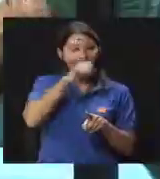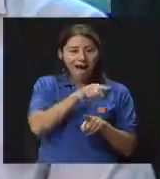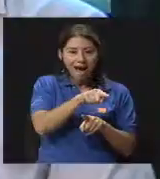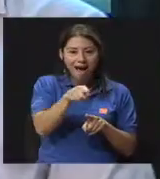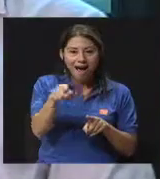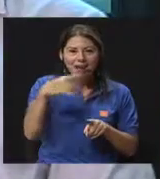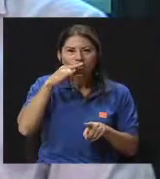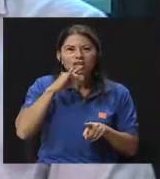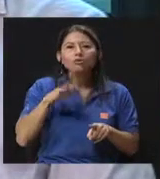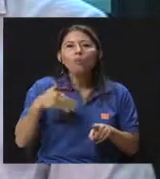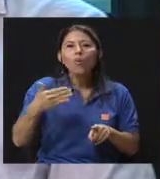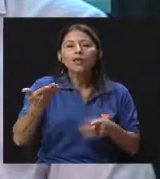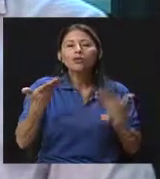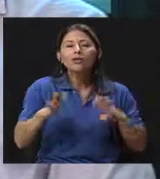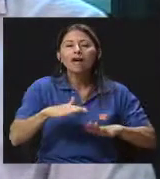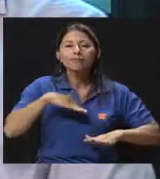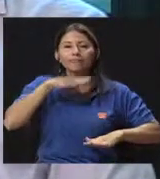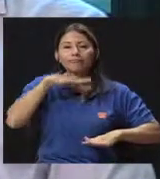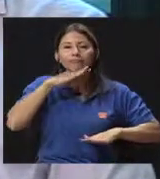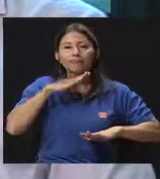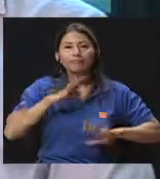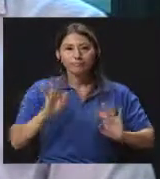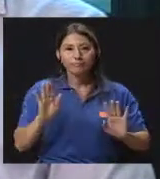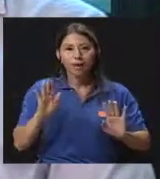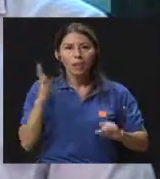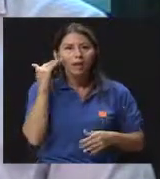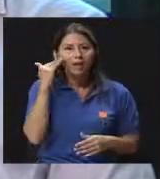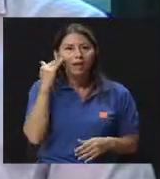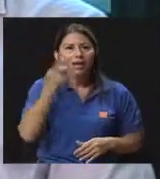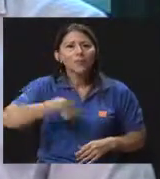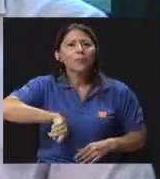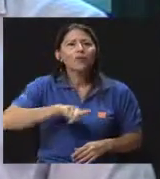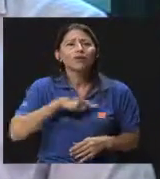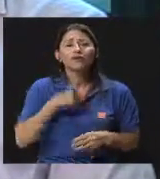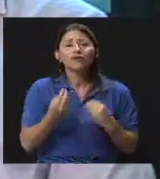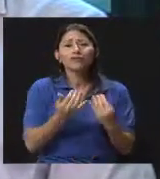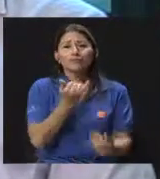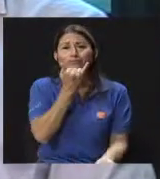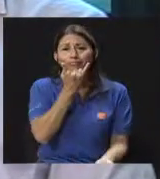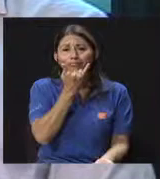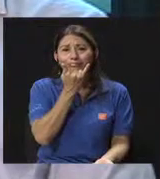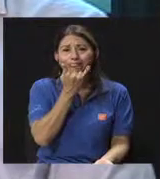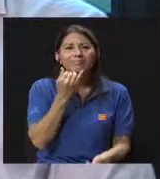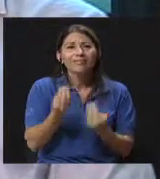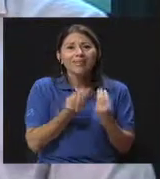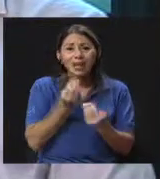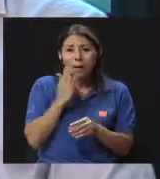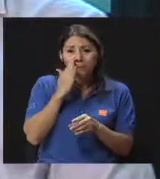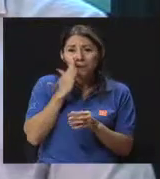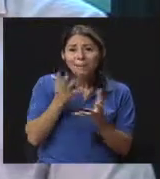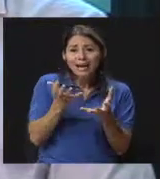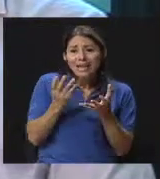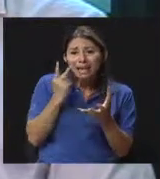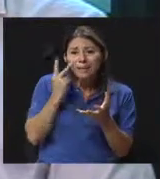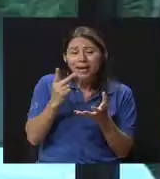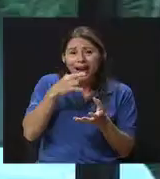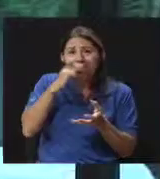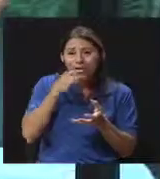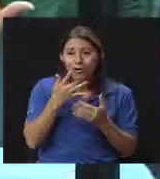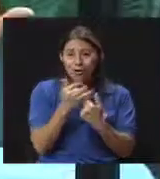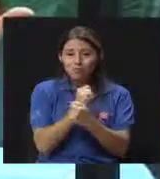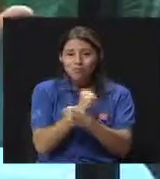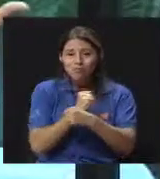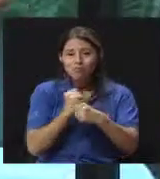de saciedad. ¿Por qué? Porque estamos cayendo en este otro problema, que los niños, las madres quieren ver a los niños obesos